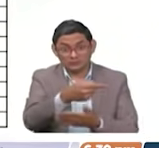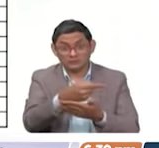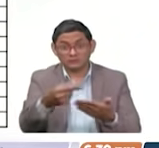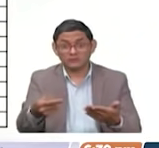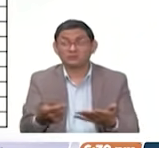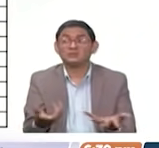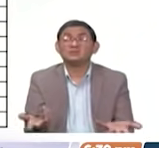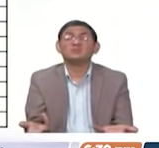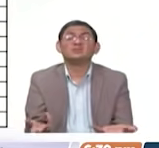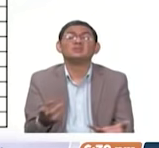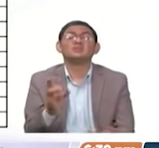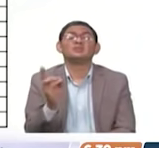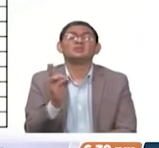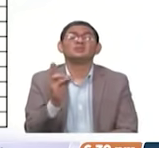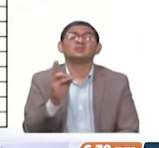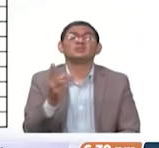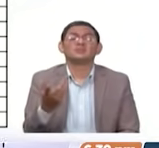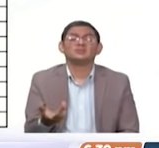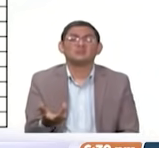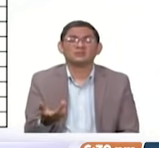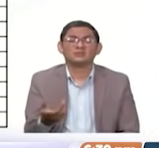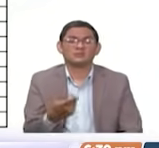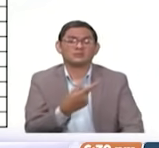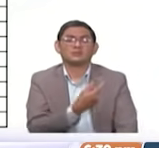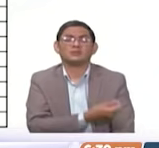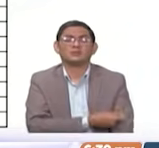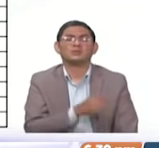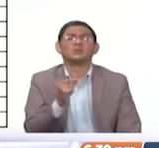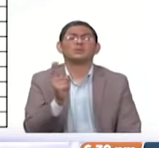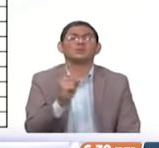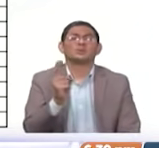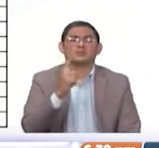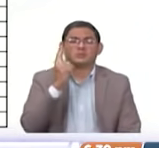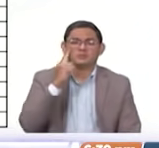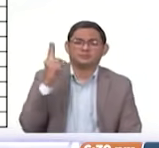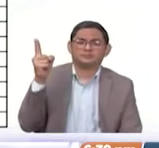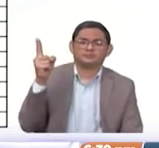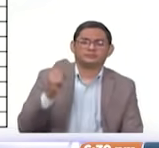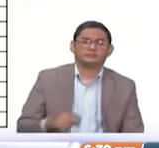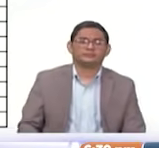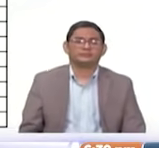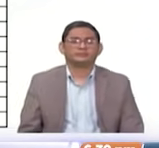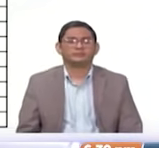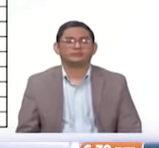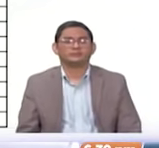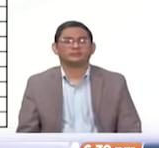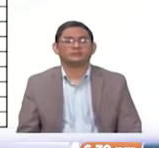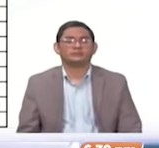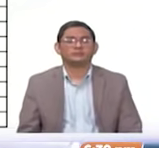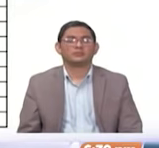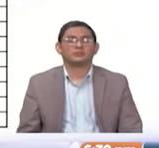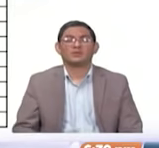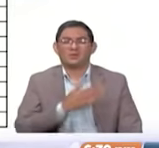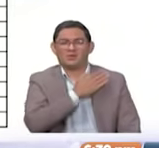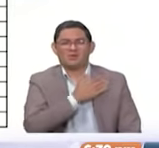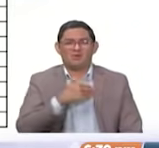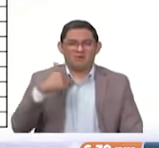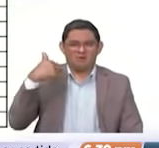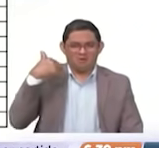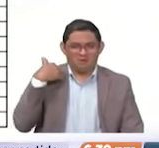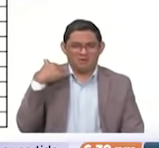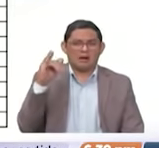entrar con la vacunación de facer al circuito 12 1 en la comarca gnöbe buglé